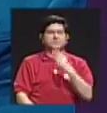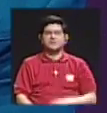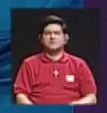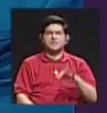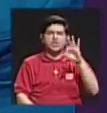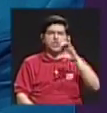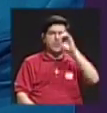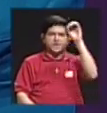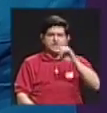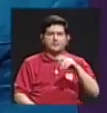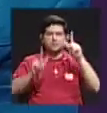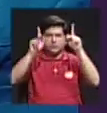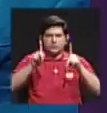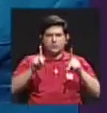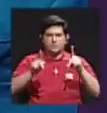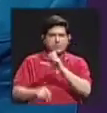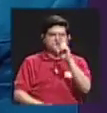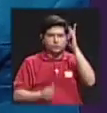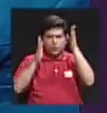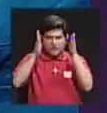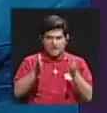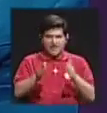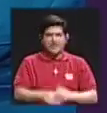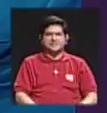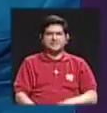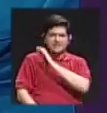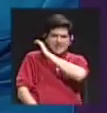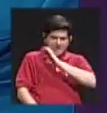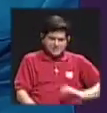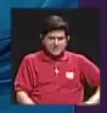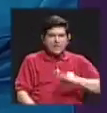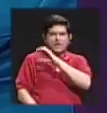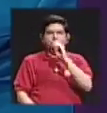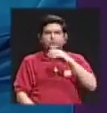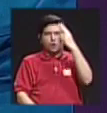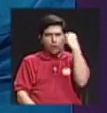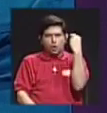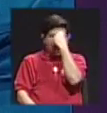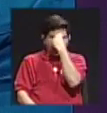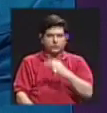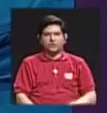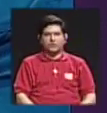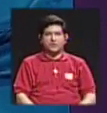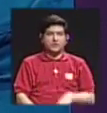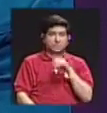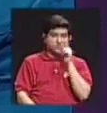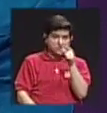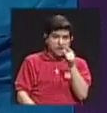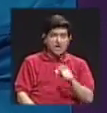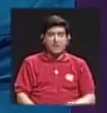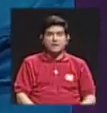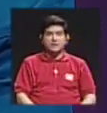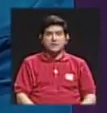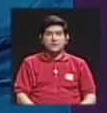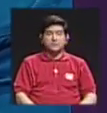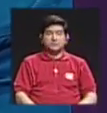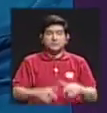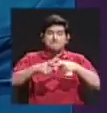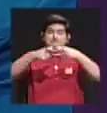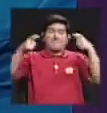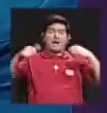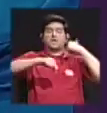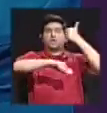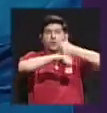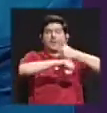el 90% de los costarricenses, entre cristianos y católicos, hacían esa gran